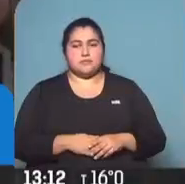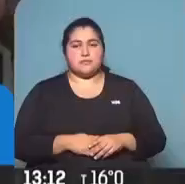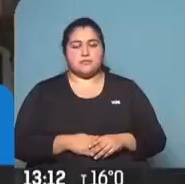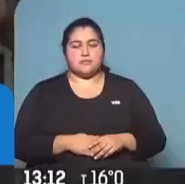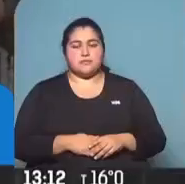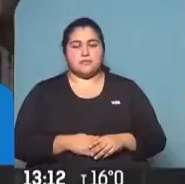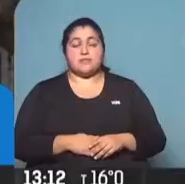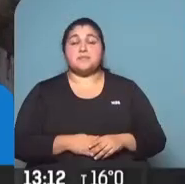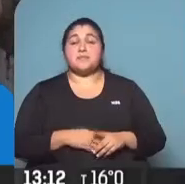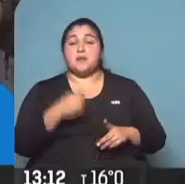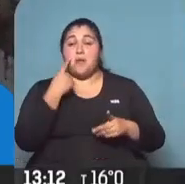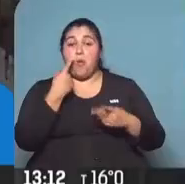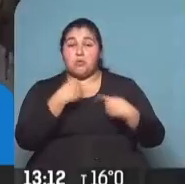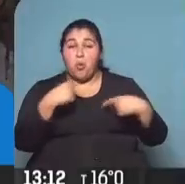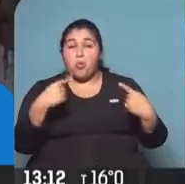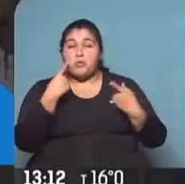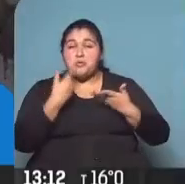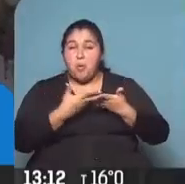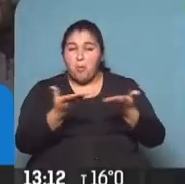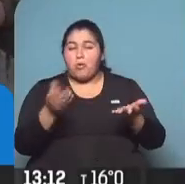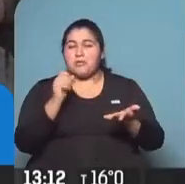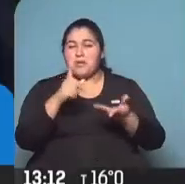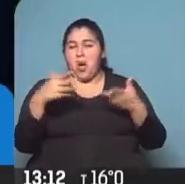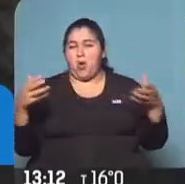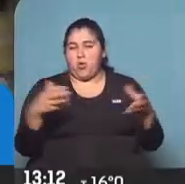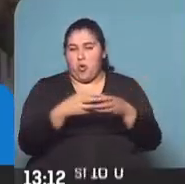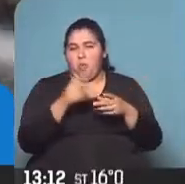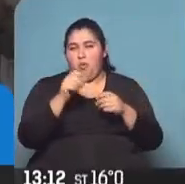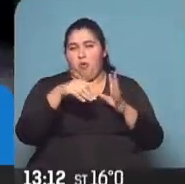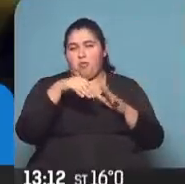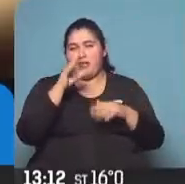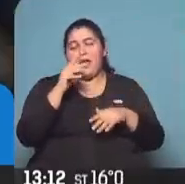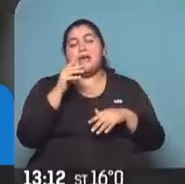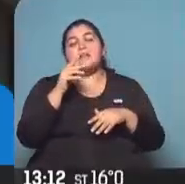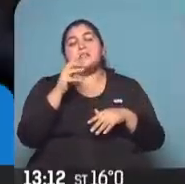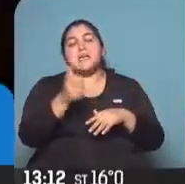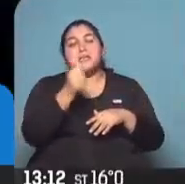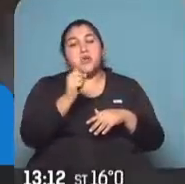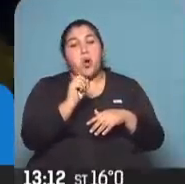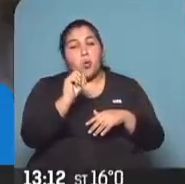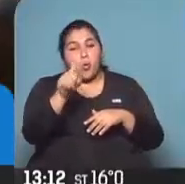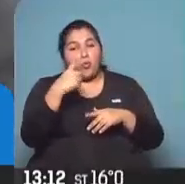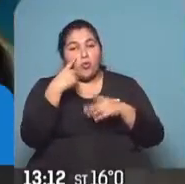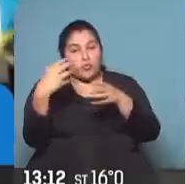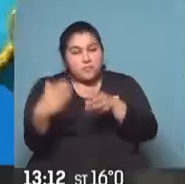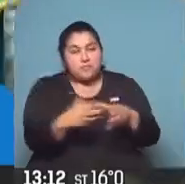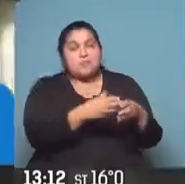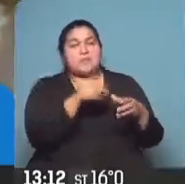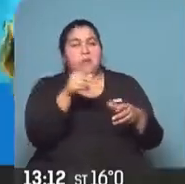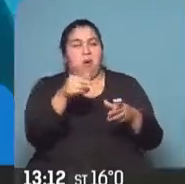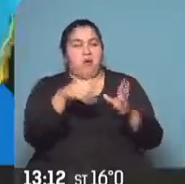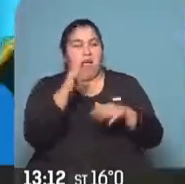representando los elementos dependientes de la agrupación de ingenieros 601 hacen su pasaje el bate